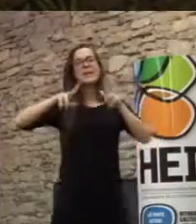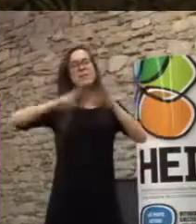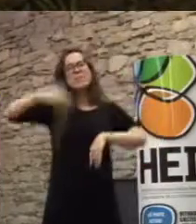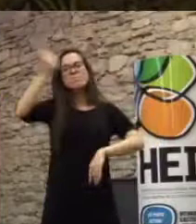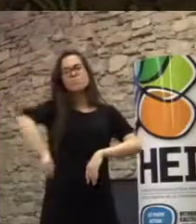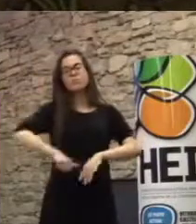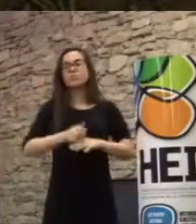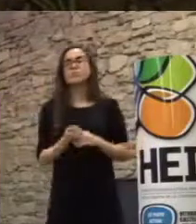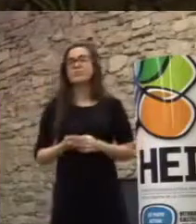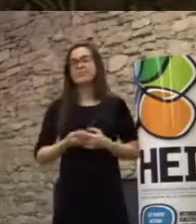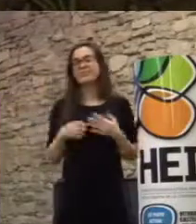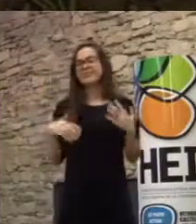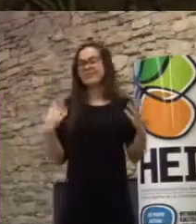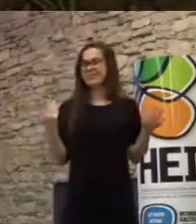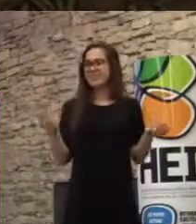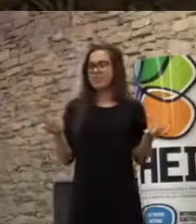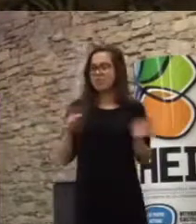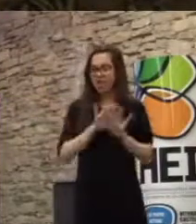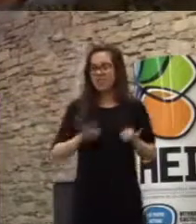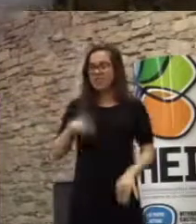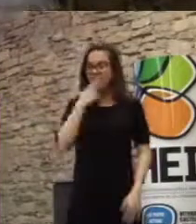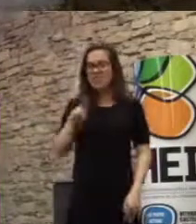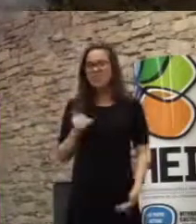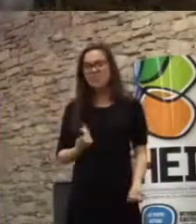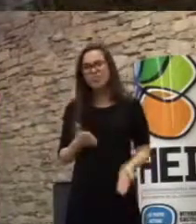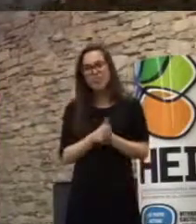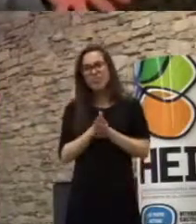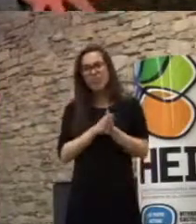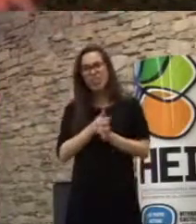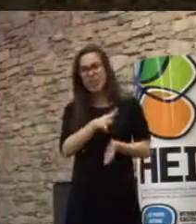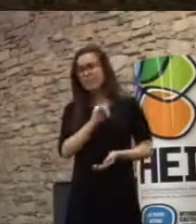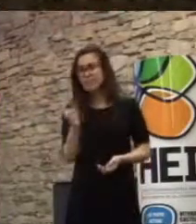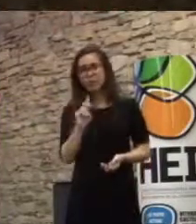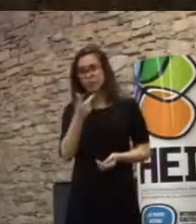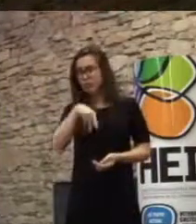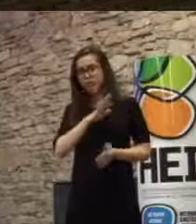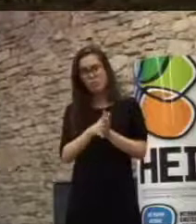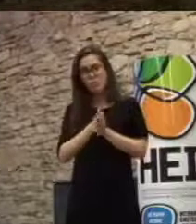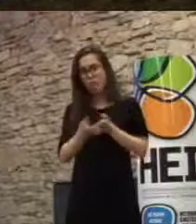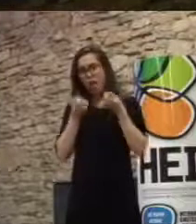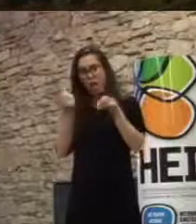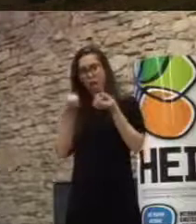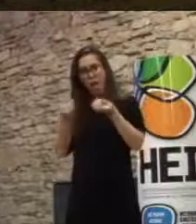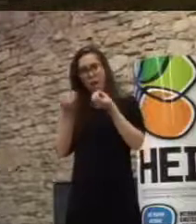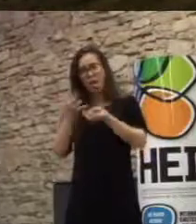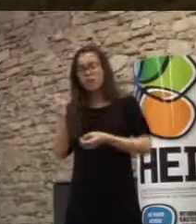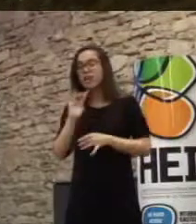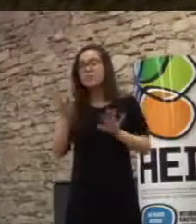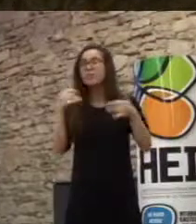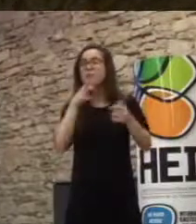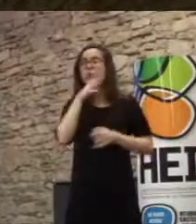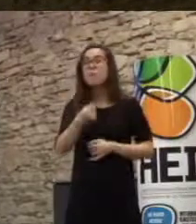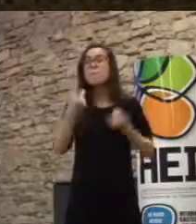sí que le hacemos al chaval estamos motivando no nos estamos motivando por lo tanto él pero atención con el anula